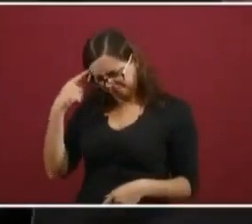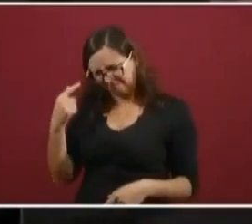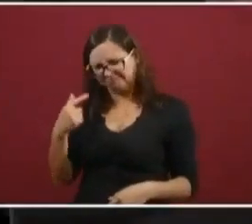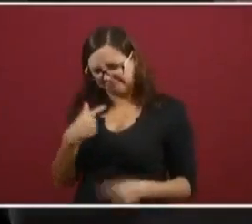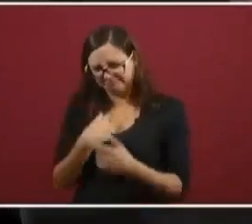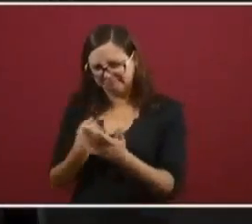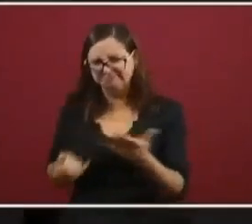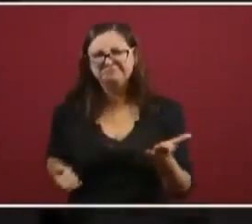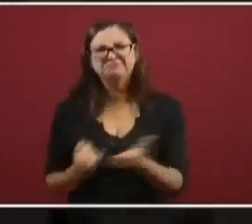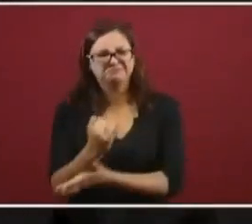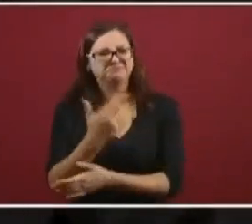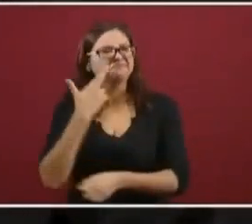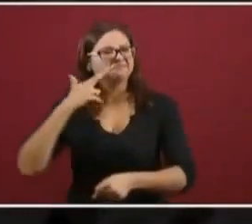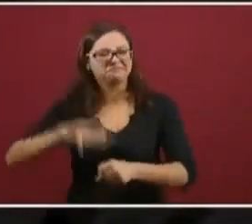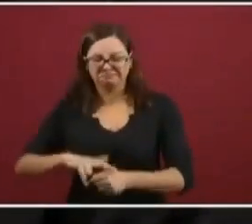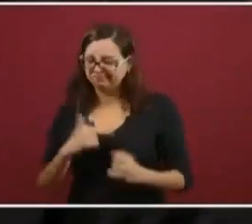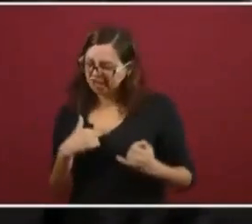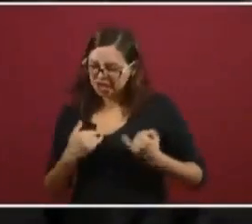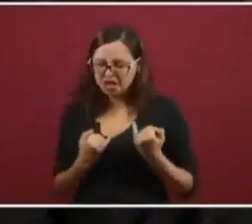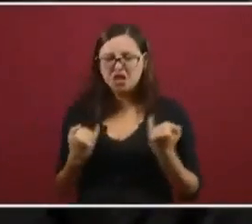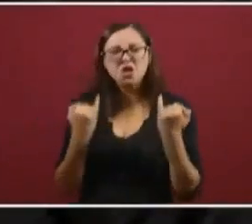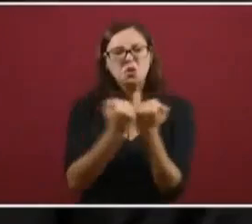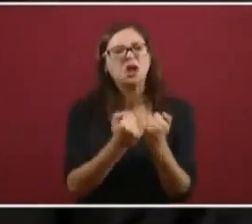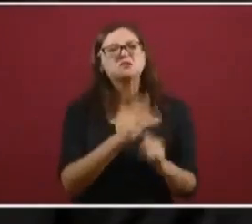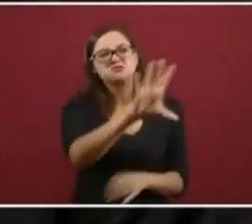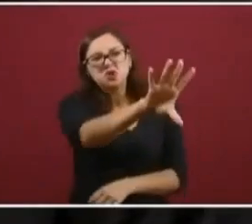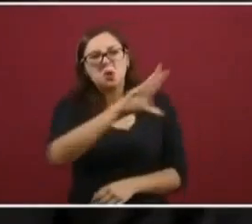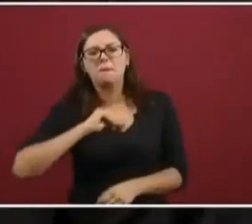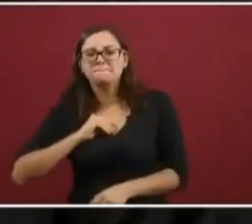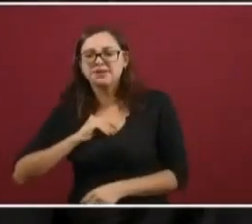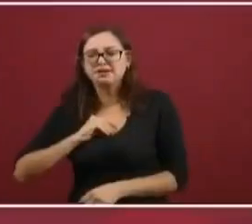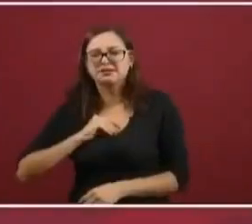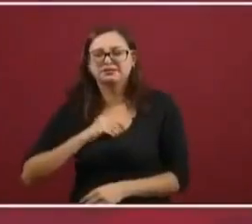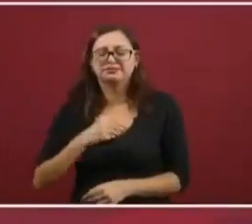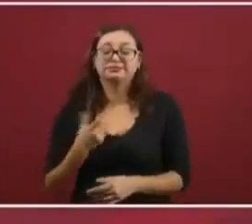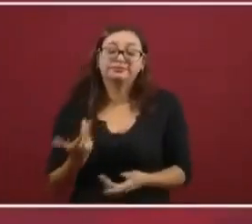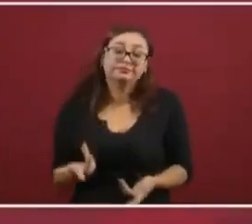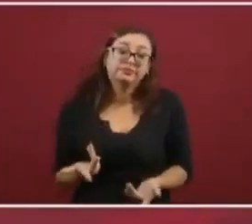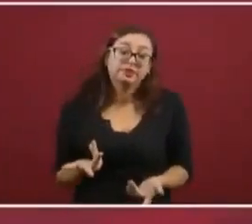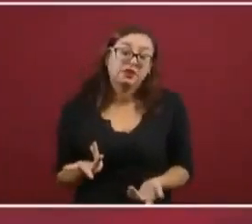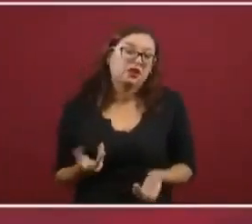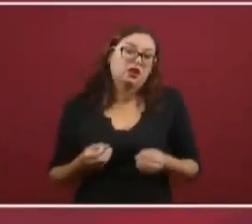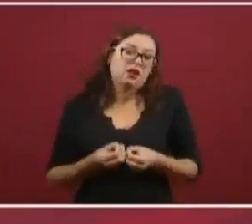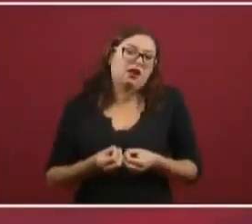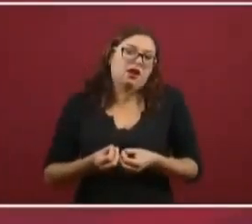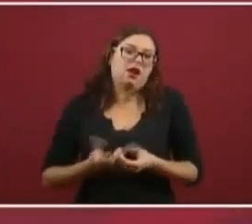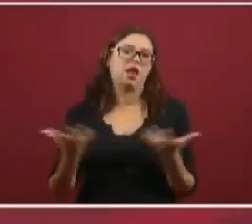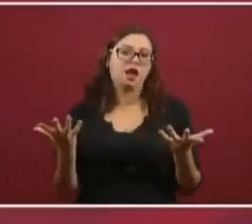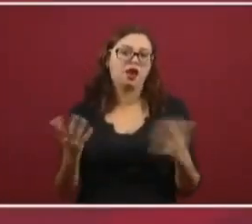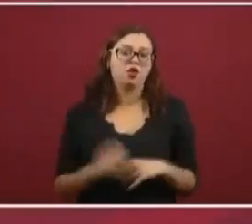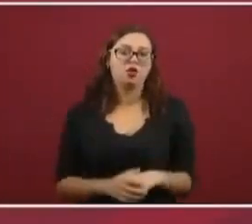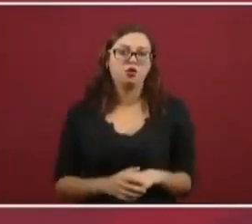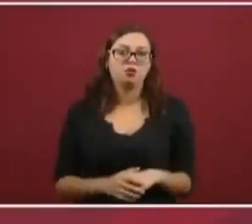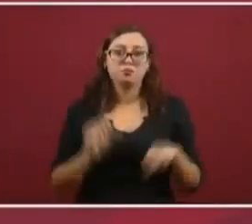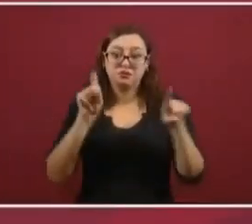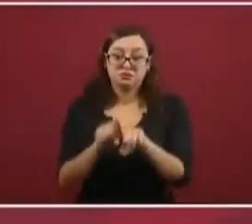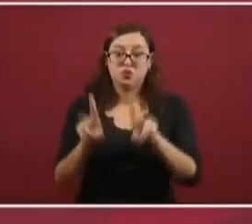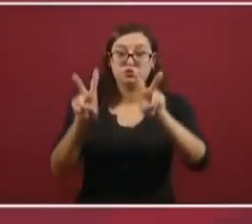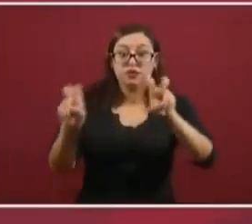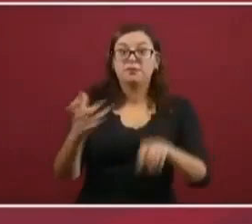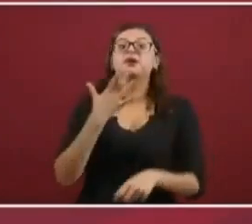mismo otros ciudadanos Esa era la lógica por ejemplo del